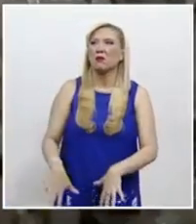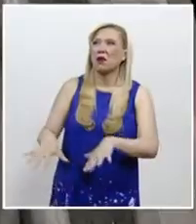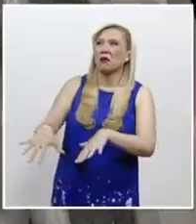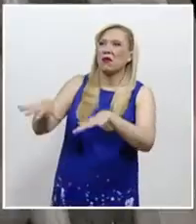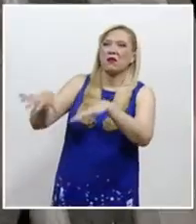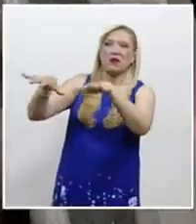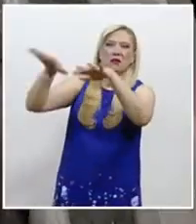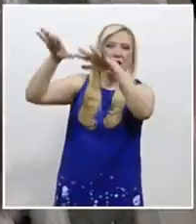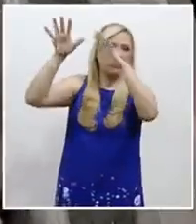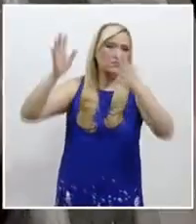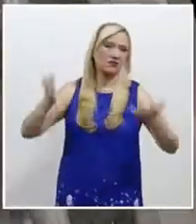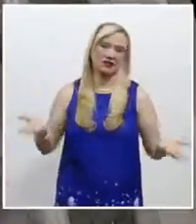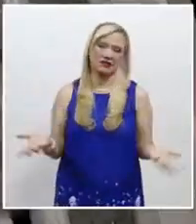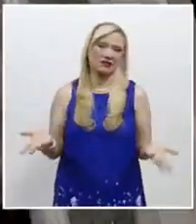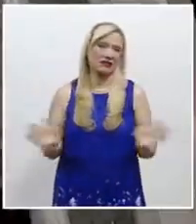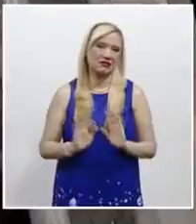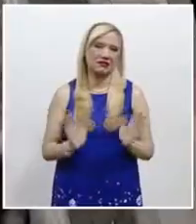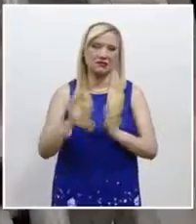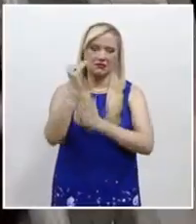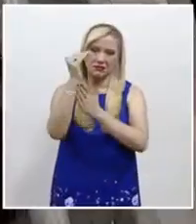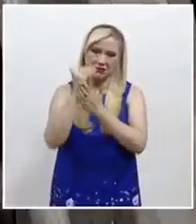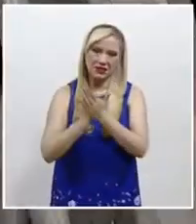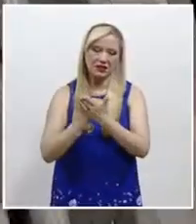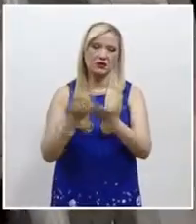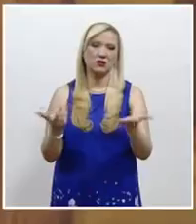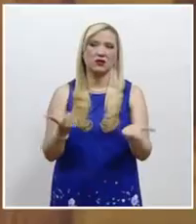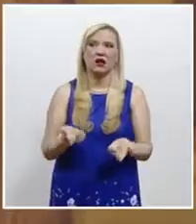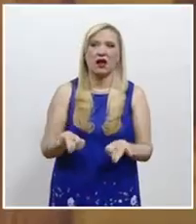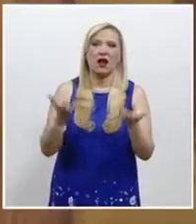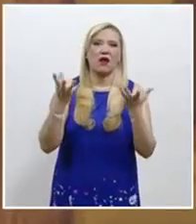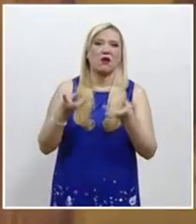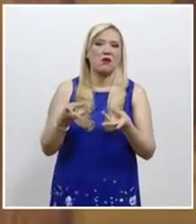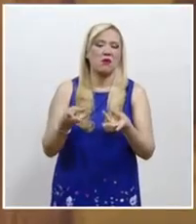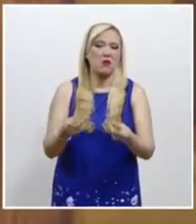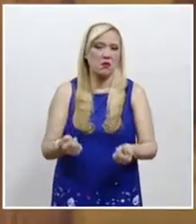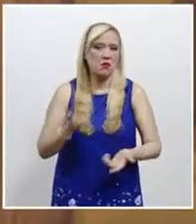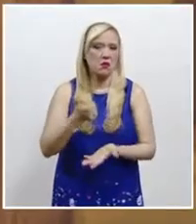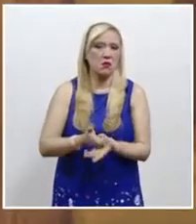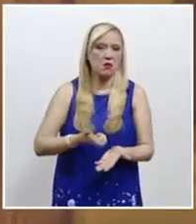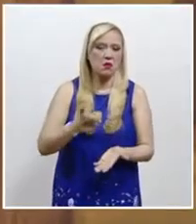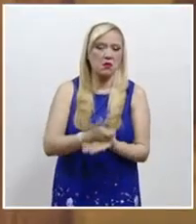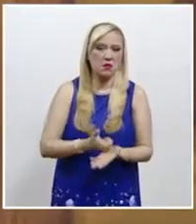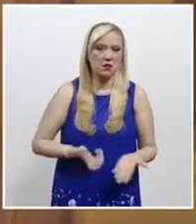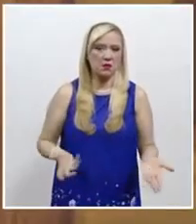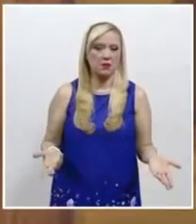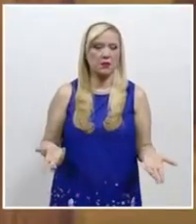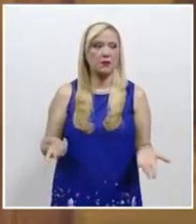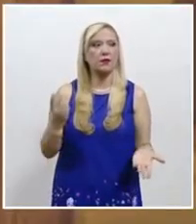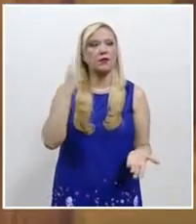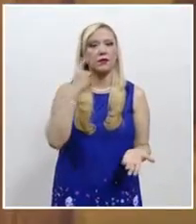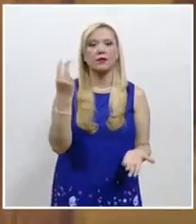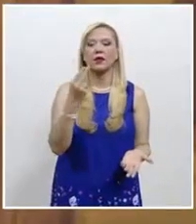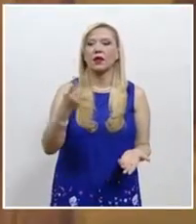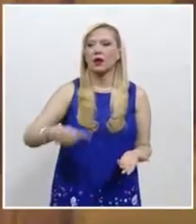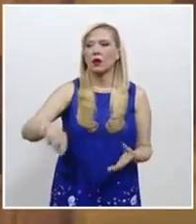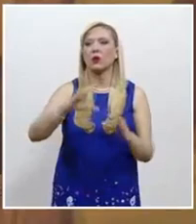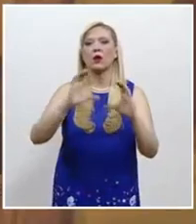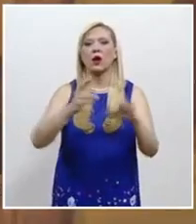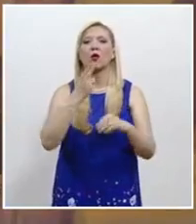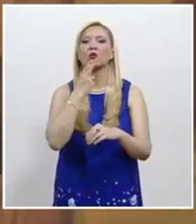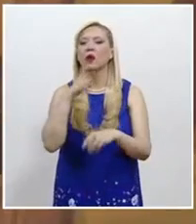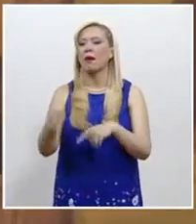fuente de recursos y con ello disminuir costos de producción. Promover la adopción de hábitos de consumo responsable.